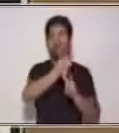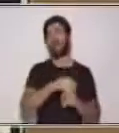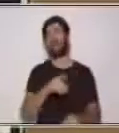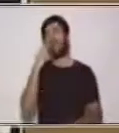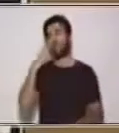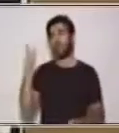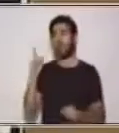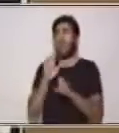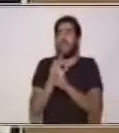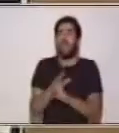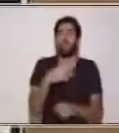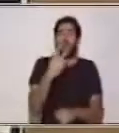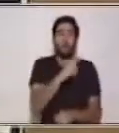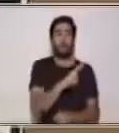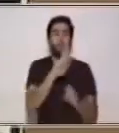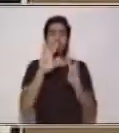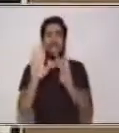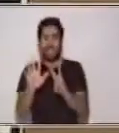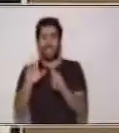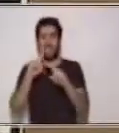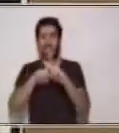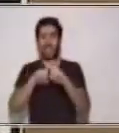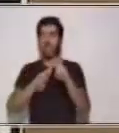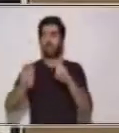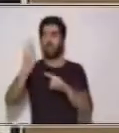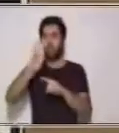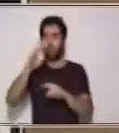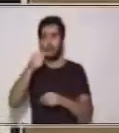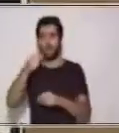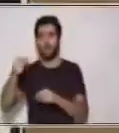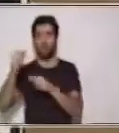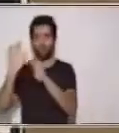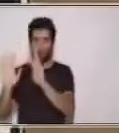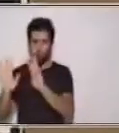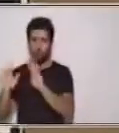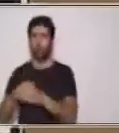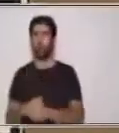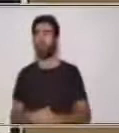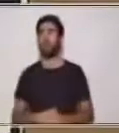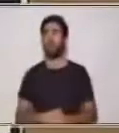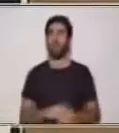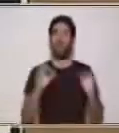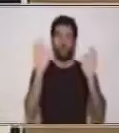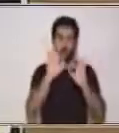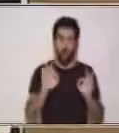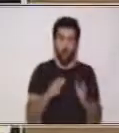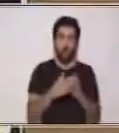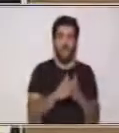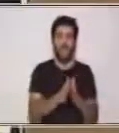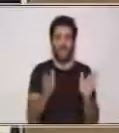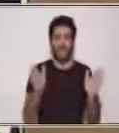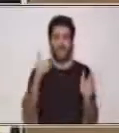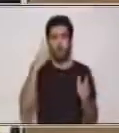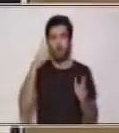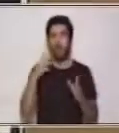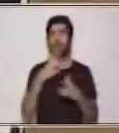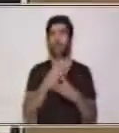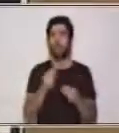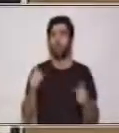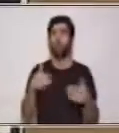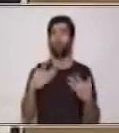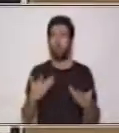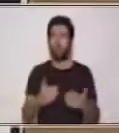ejemplo 27x cubo menos 8. La forma general de solución a una diferencia de cubos